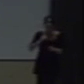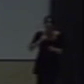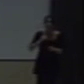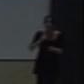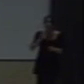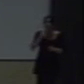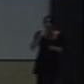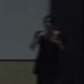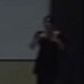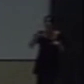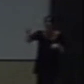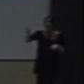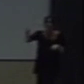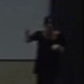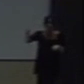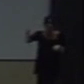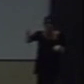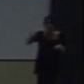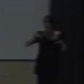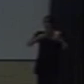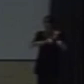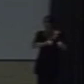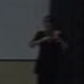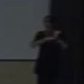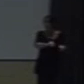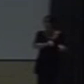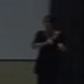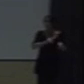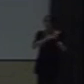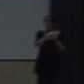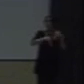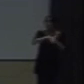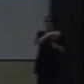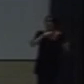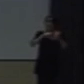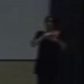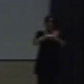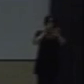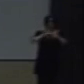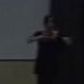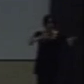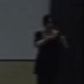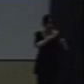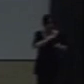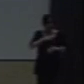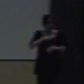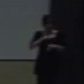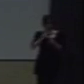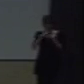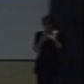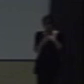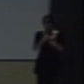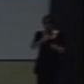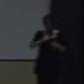impulsar todo el tema de medios de comunicación hacia las juventudes gitanas para sensibilizar hacia nuestra cultura. Y